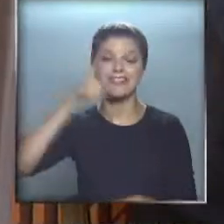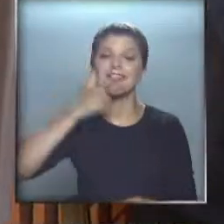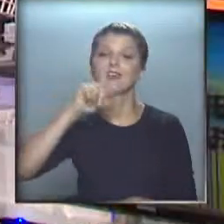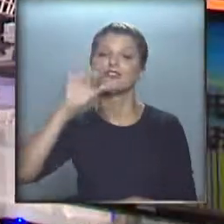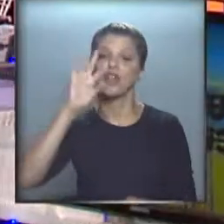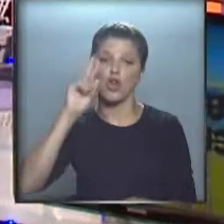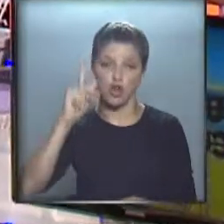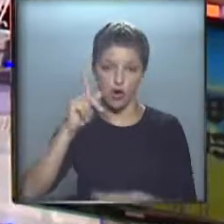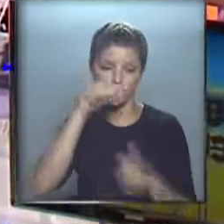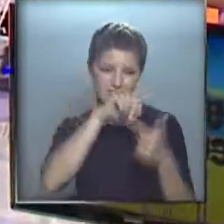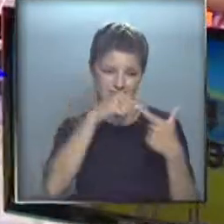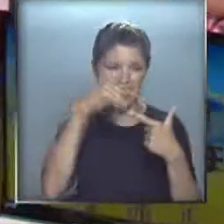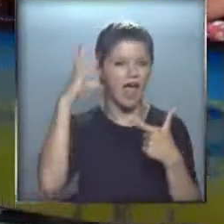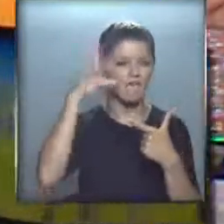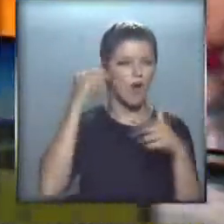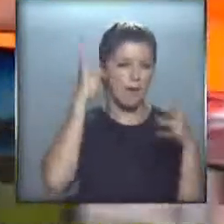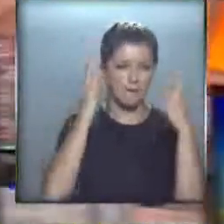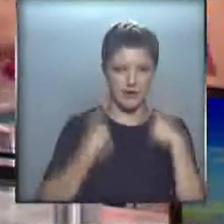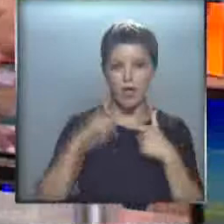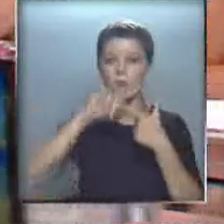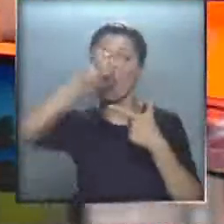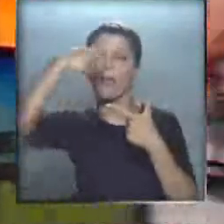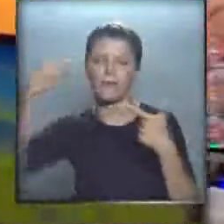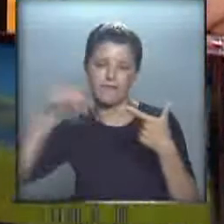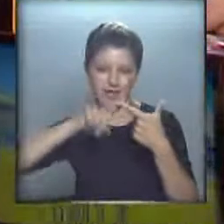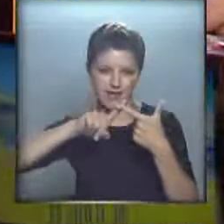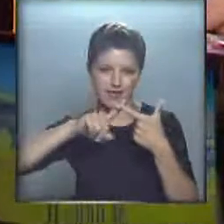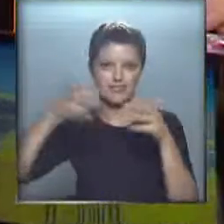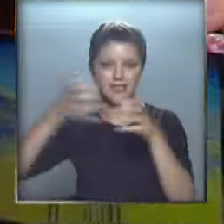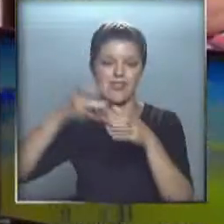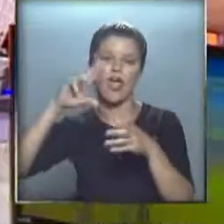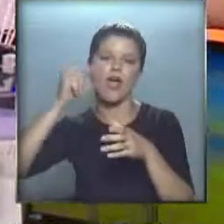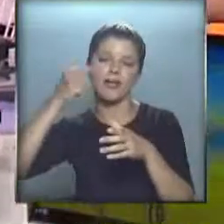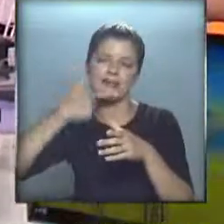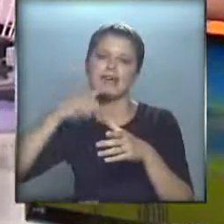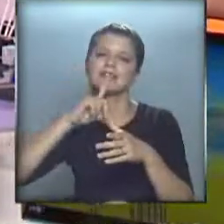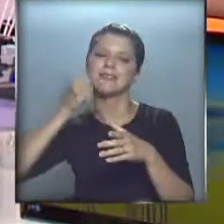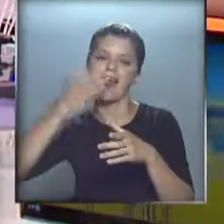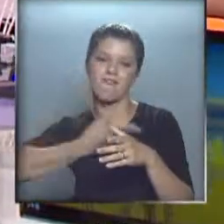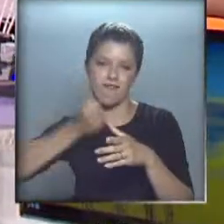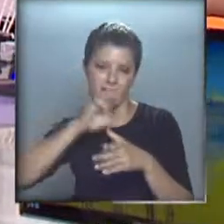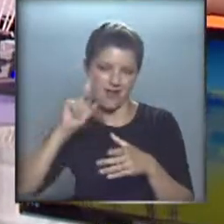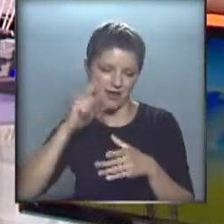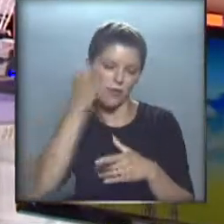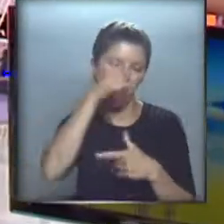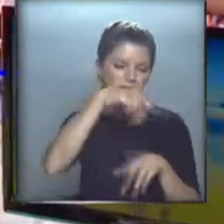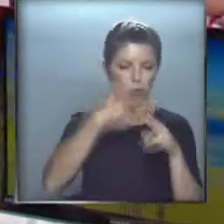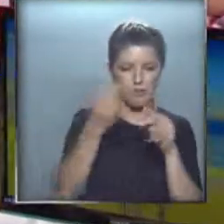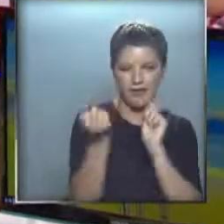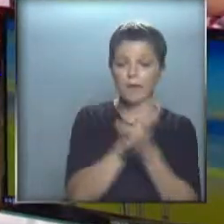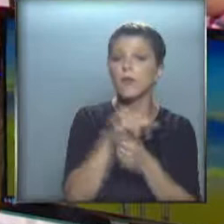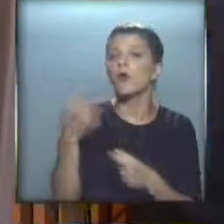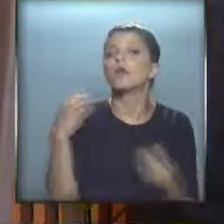rasta por la religión rastafari. Sí, pero bueno, comúnmente se lo llama rasta. ¿Y qué pasa con los chicos que usan